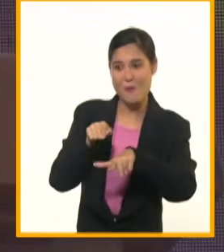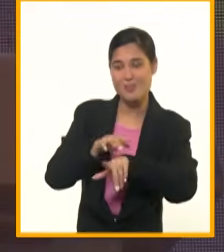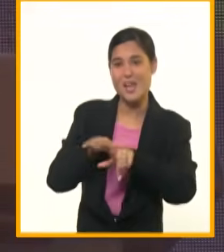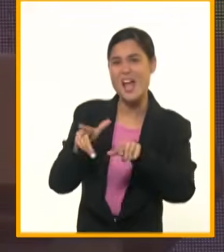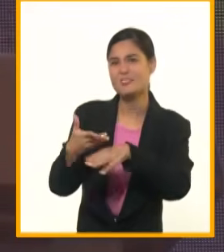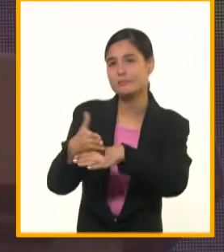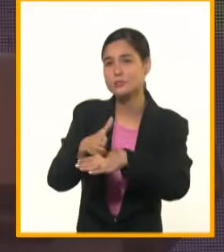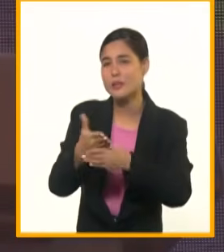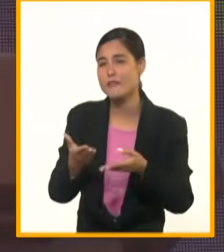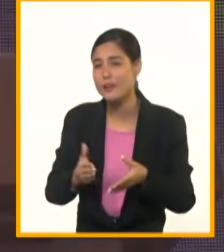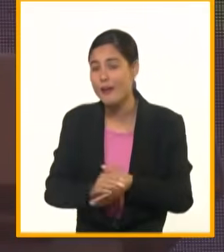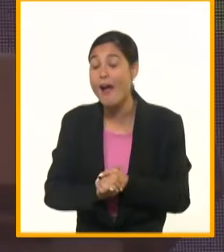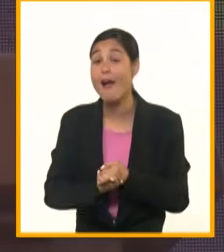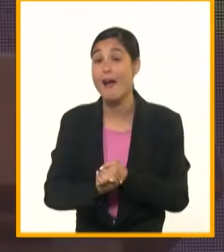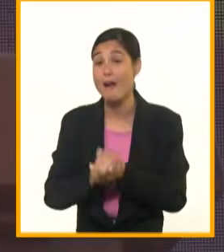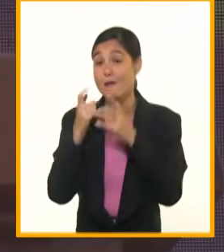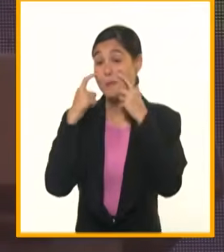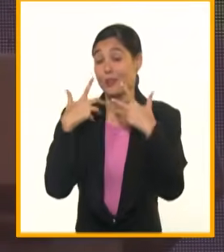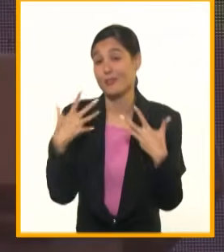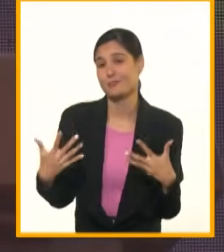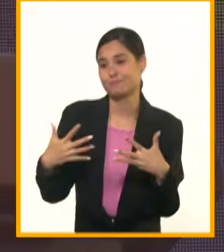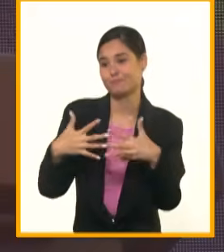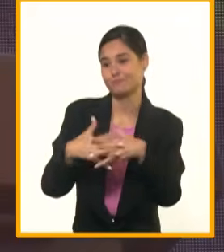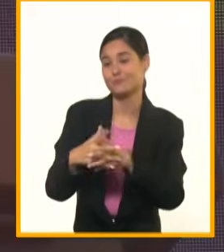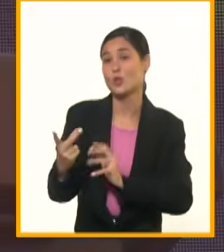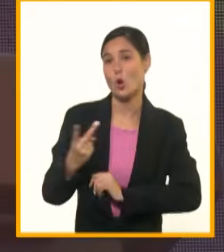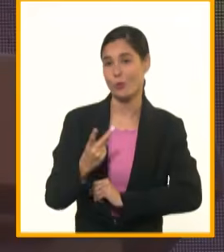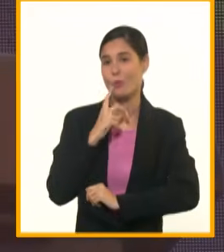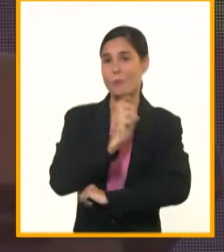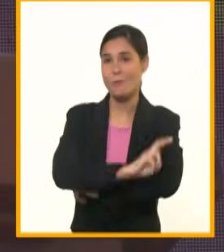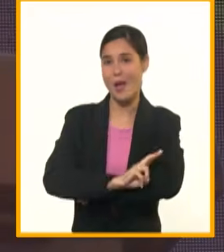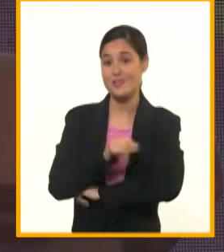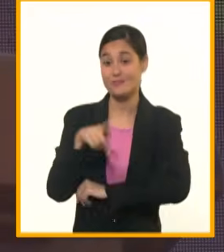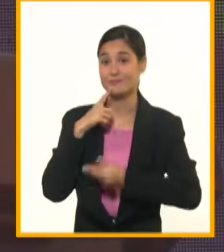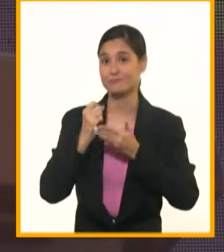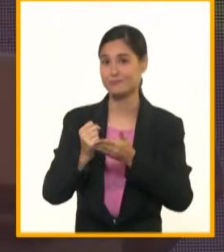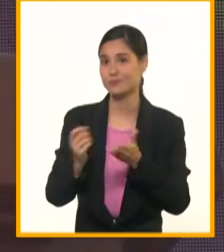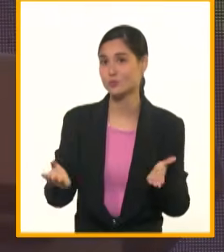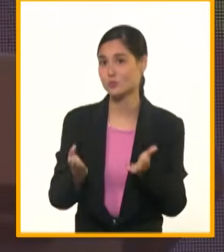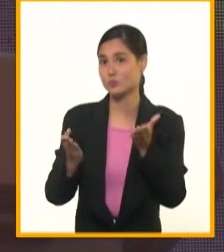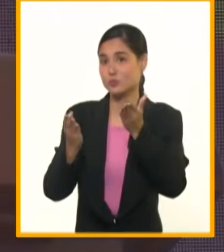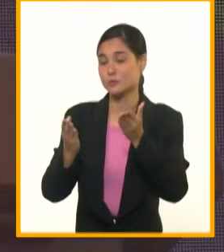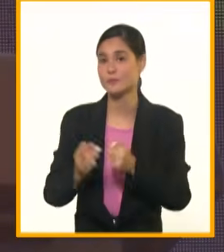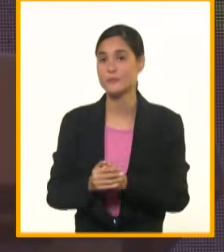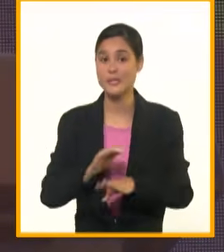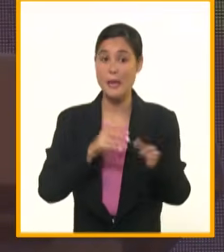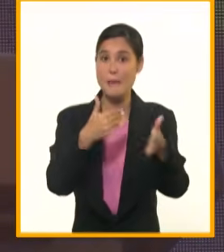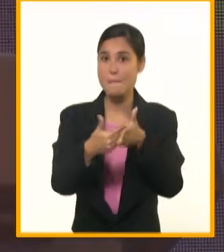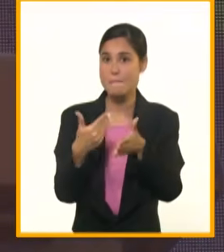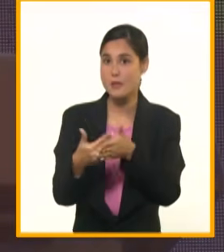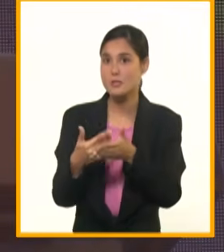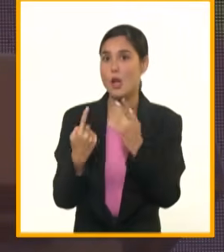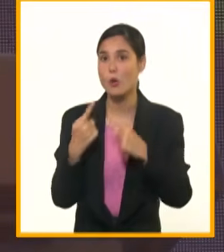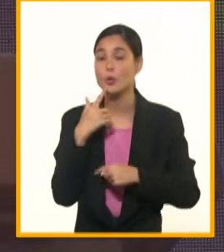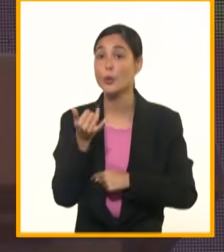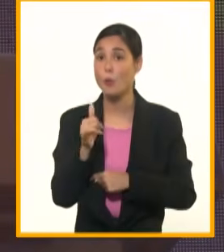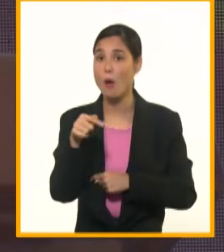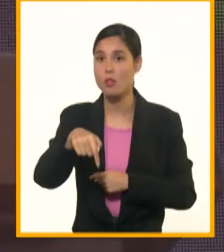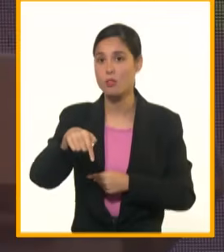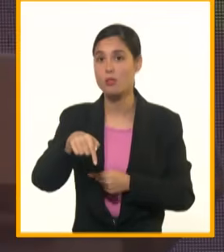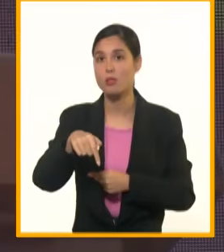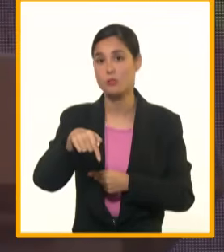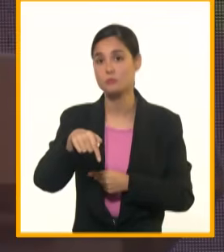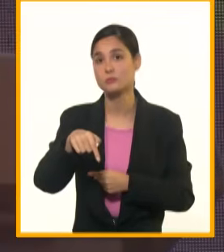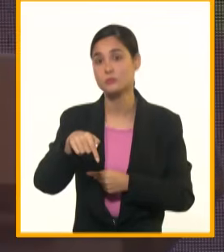solidaridad del gobierno vietnamita. La presencia de empresas vietnamitas en Cuba participando de